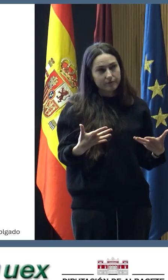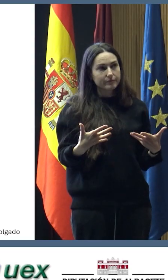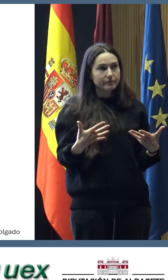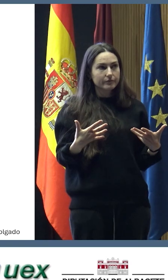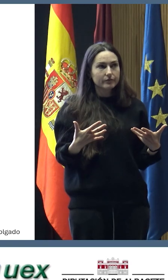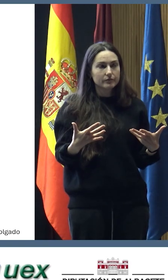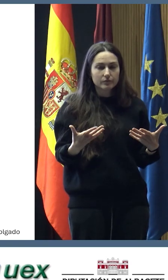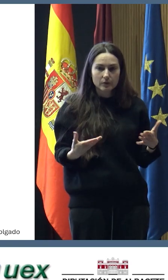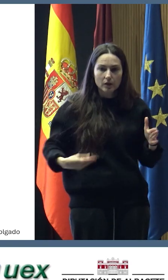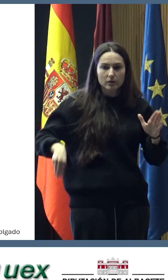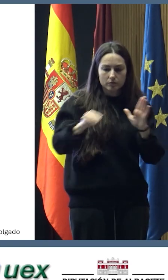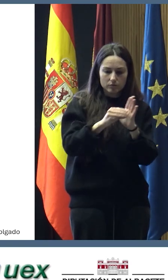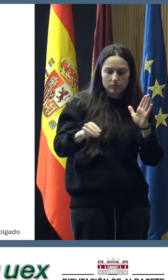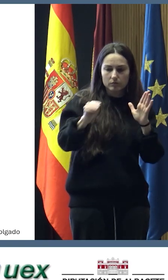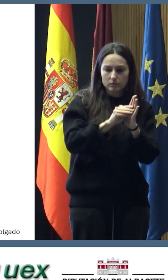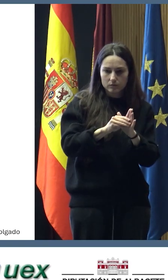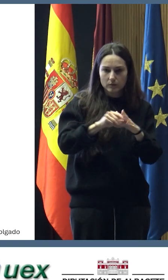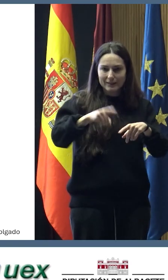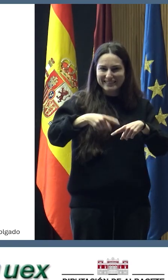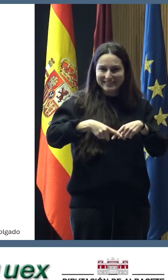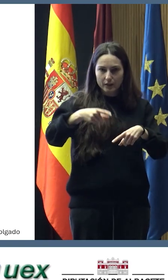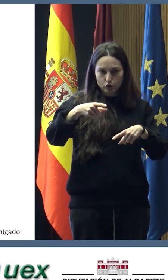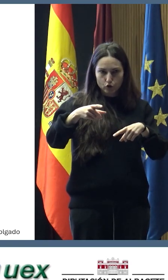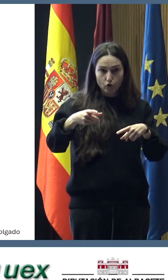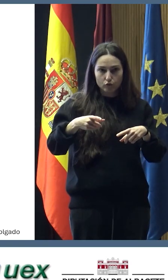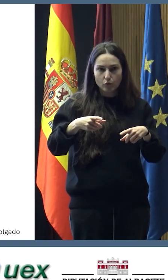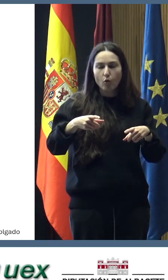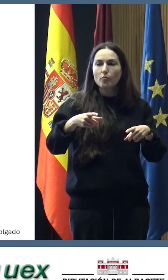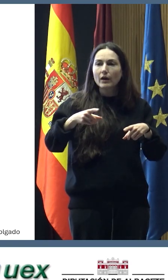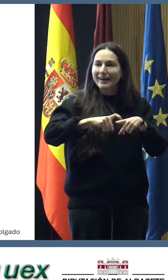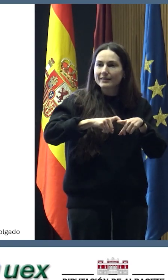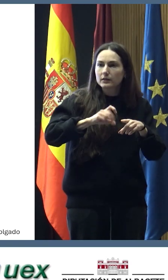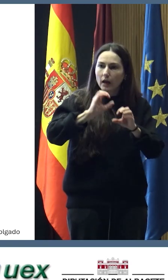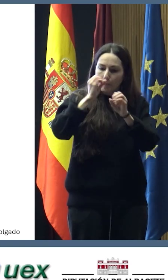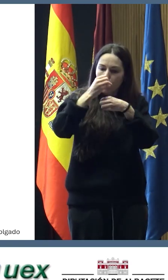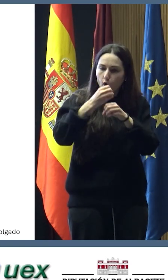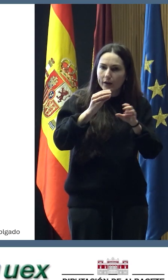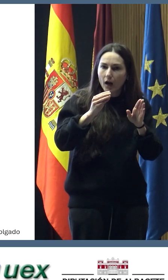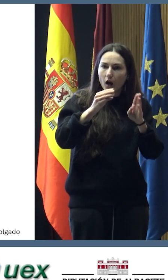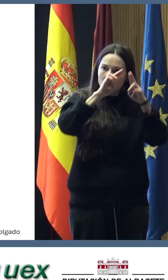de introducir el sexo como variable biológica en las investigaciones.